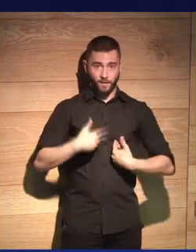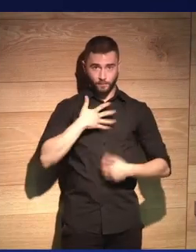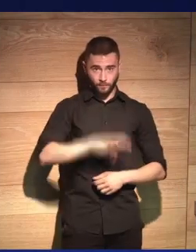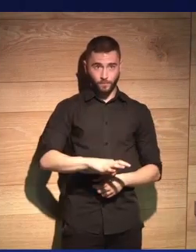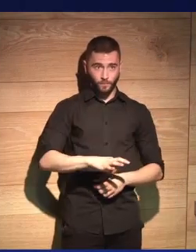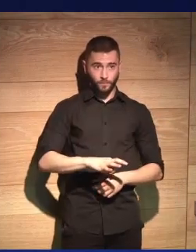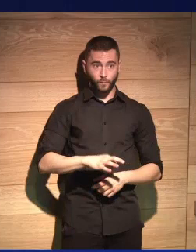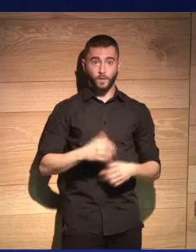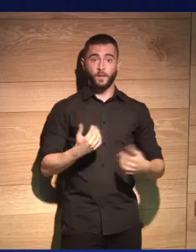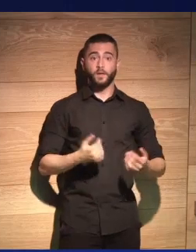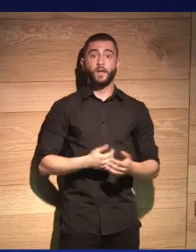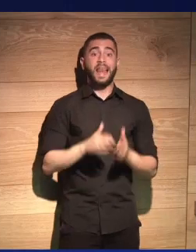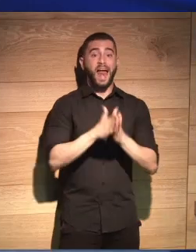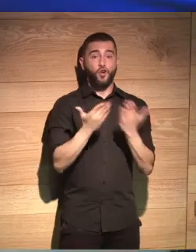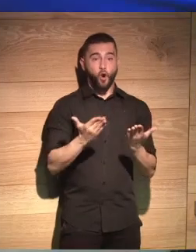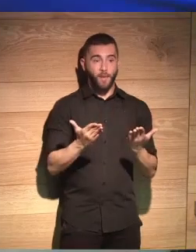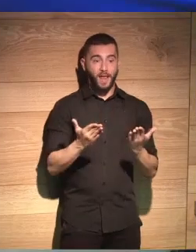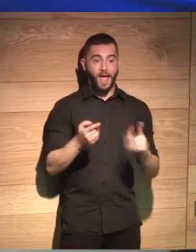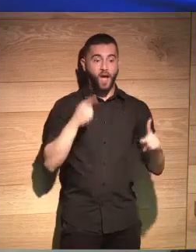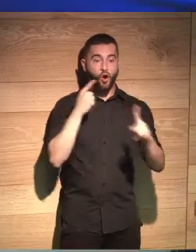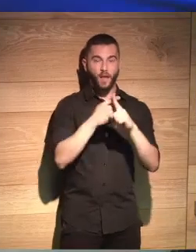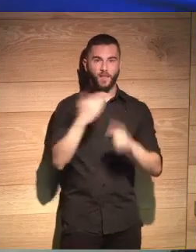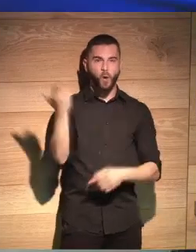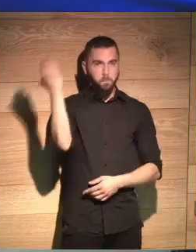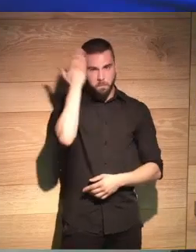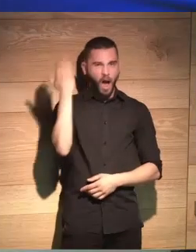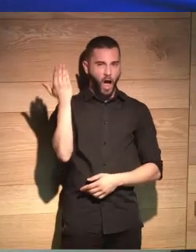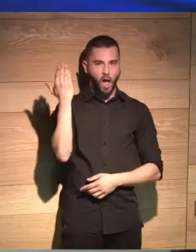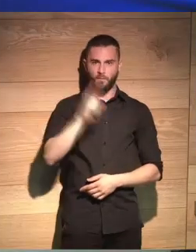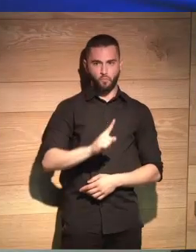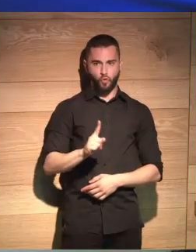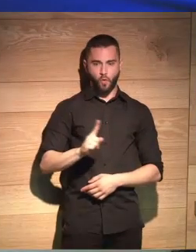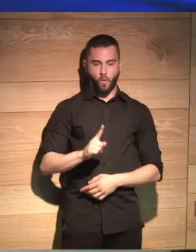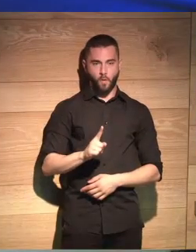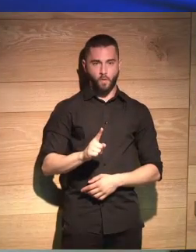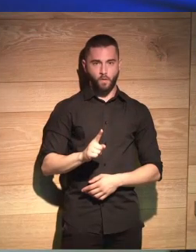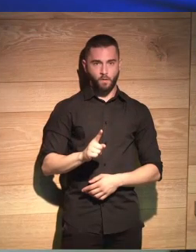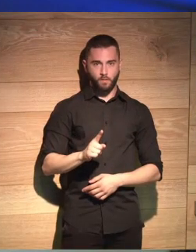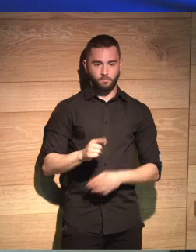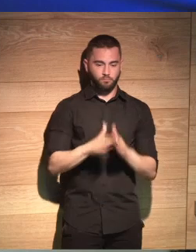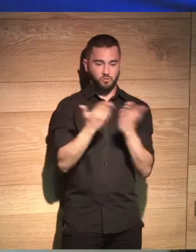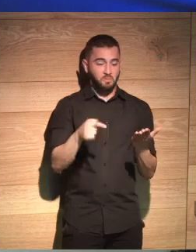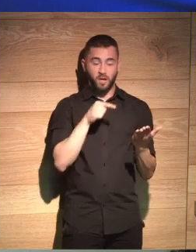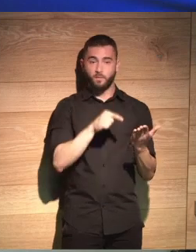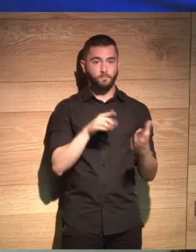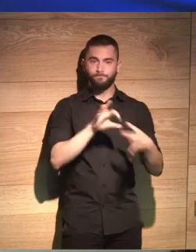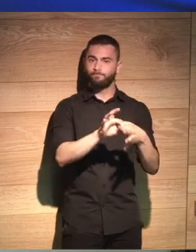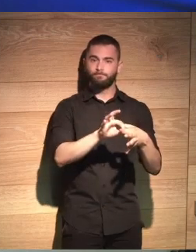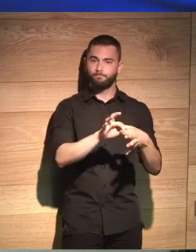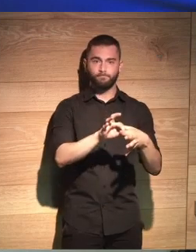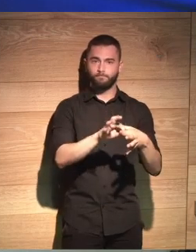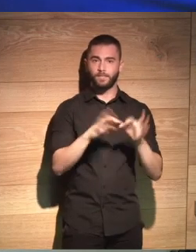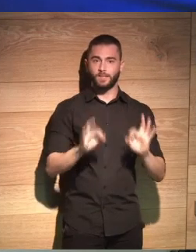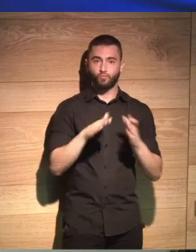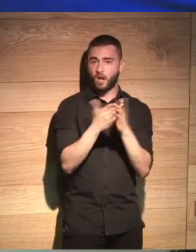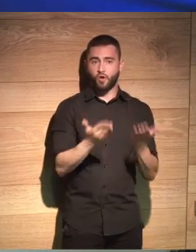que la novela tenía que ser un martillo para pegarnos en la cabeza, sino una novela, es decir, algo,